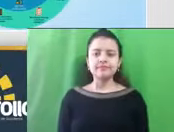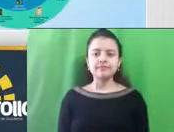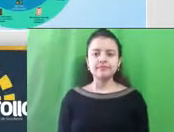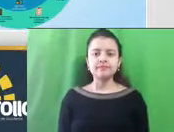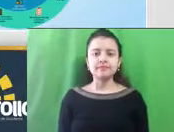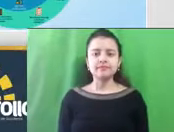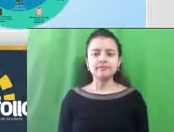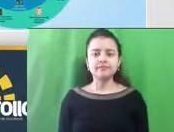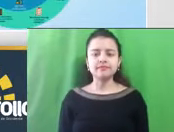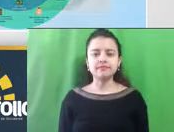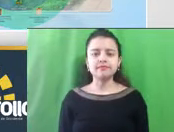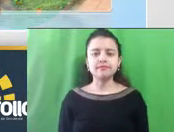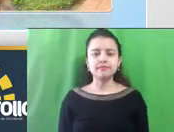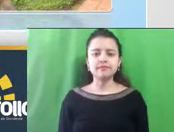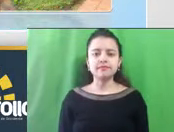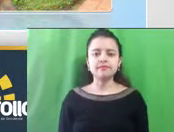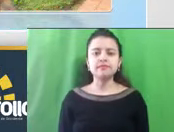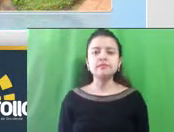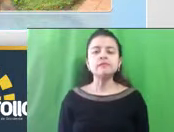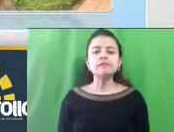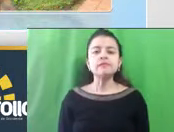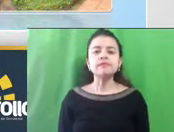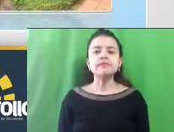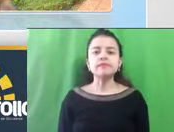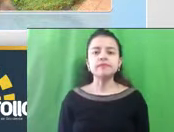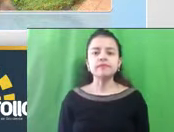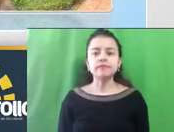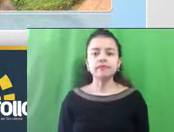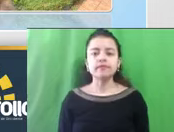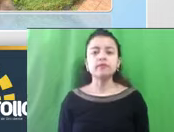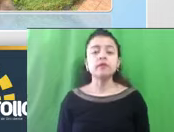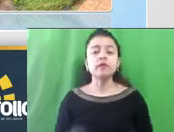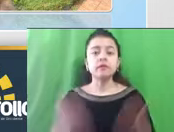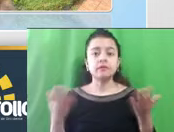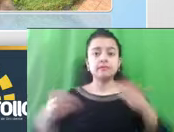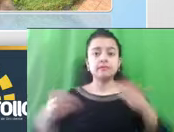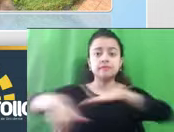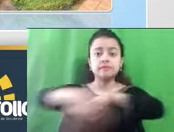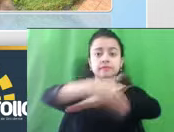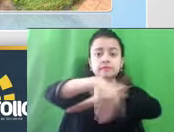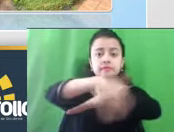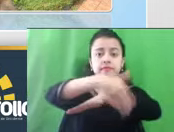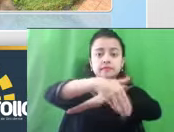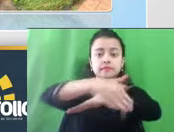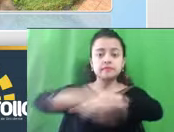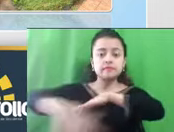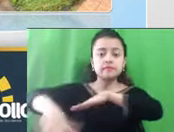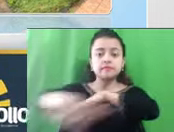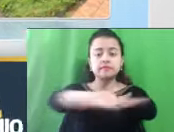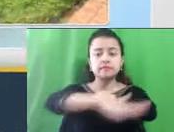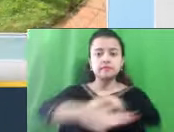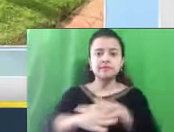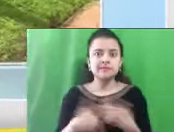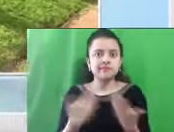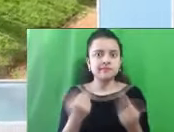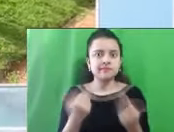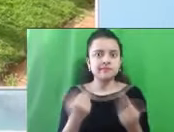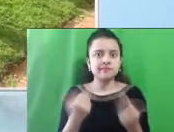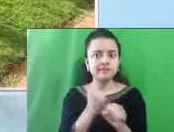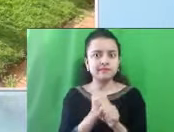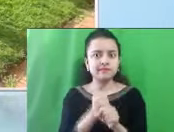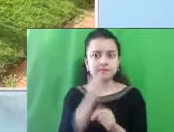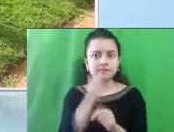A nivel externo, hemos garantizado cada una de las condiciones de trabajo que hemos tenido en campo,